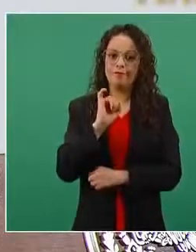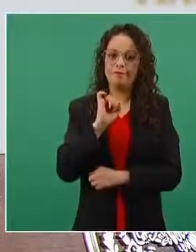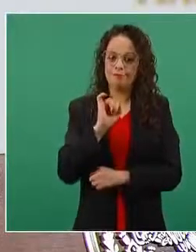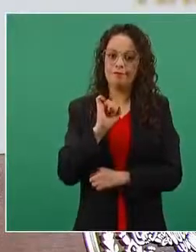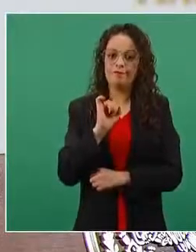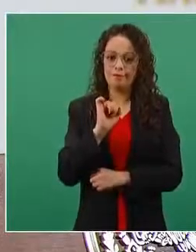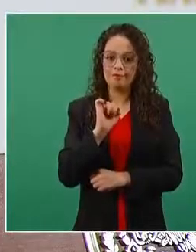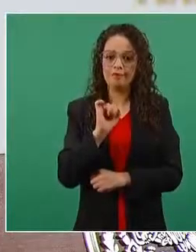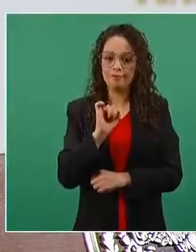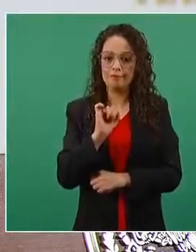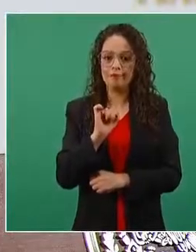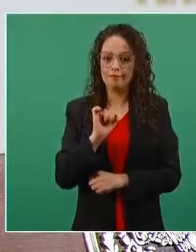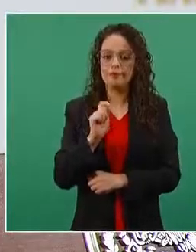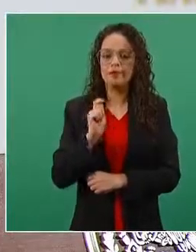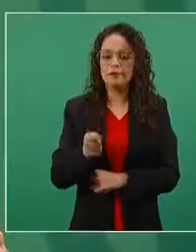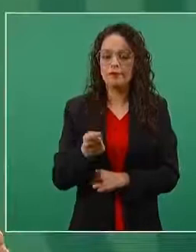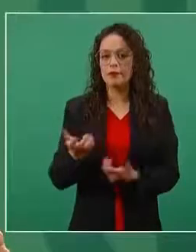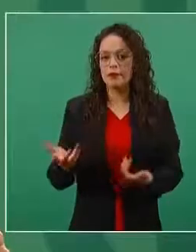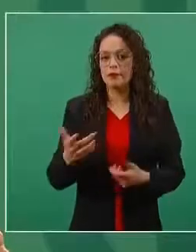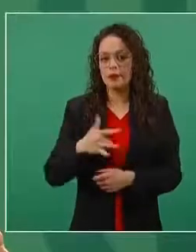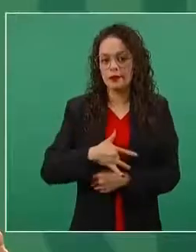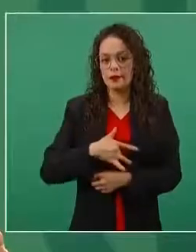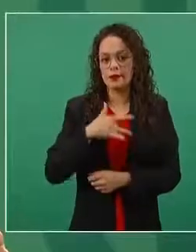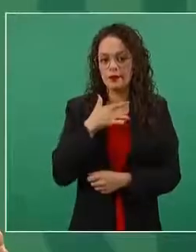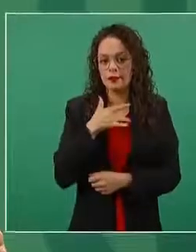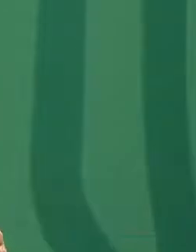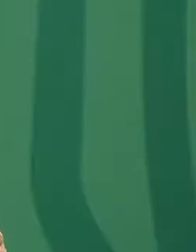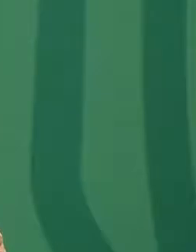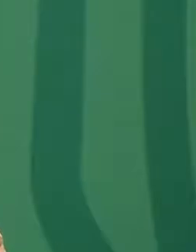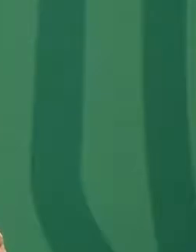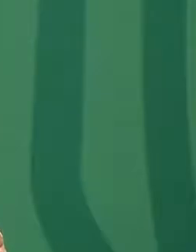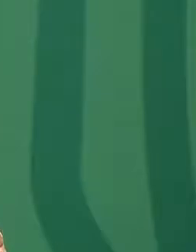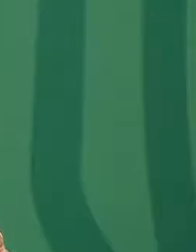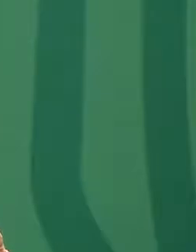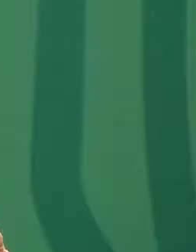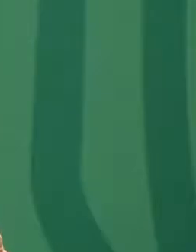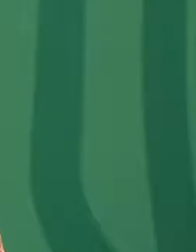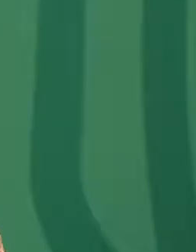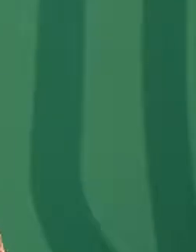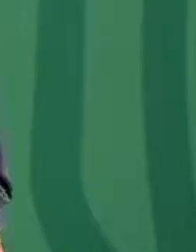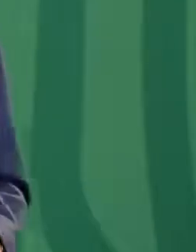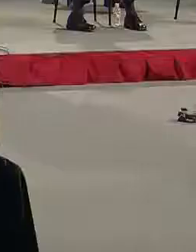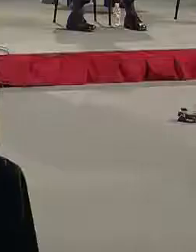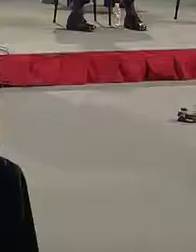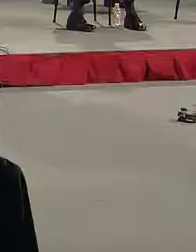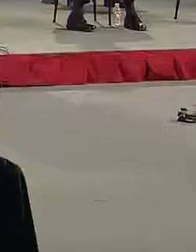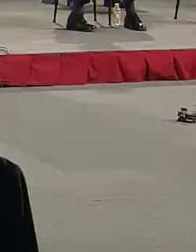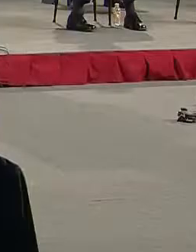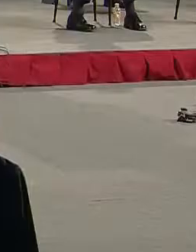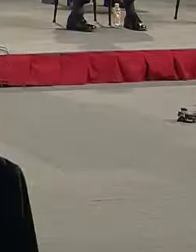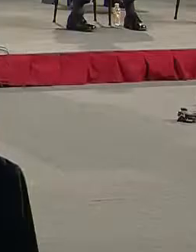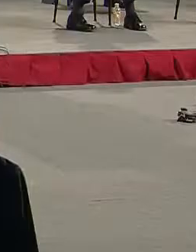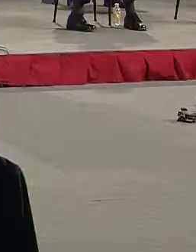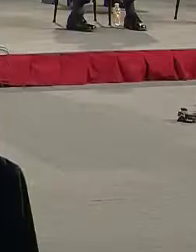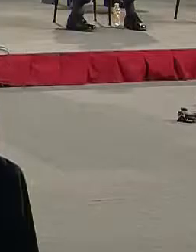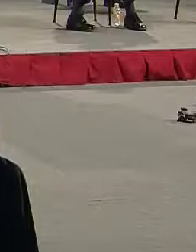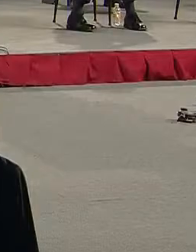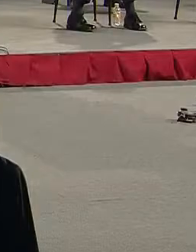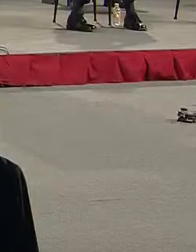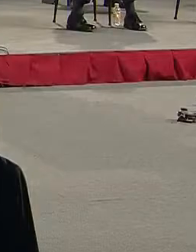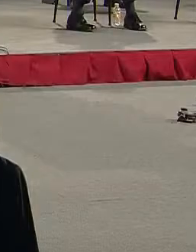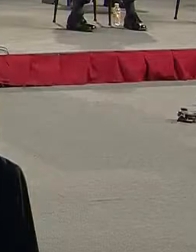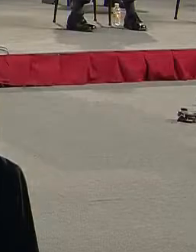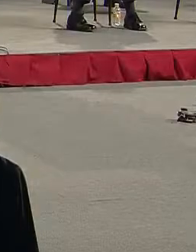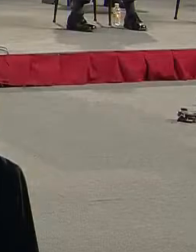estaríamos pues preocupados y ocupados, pero no,